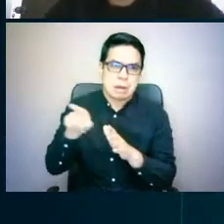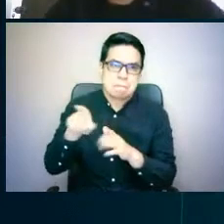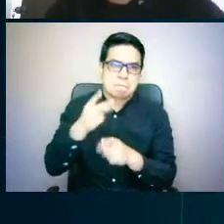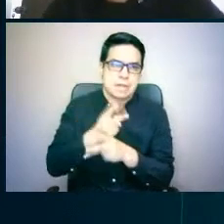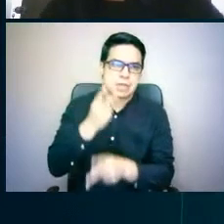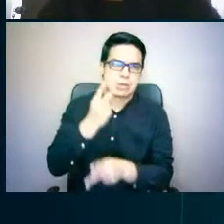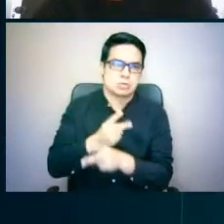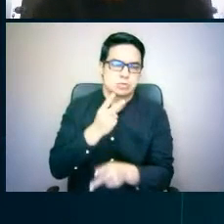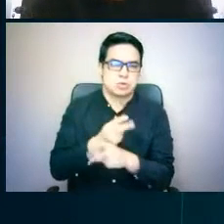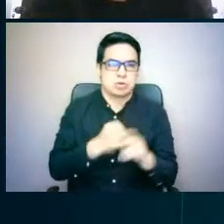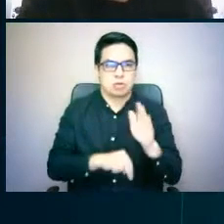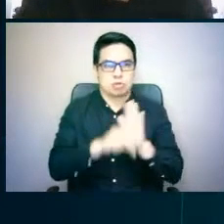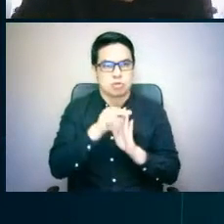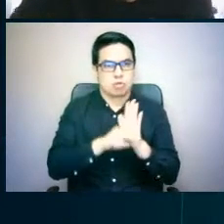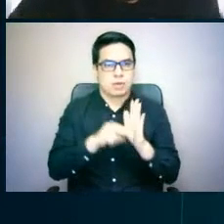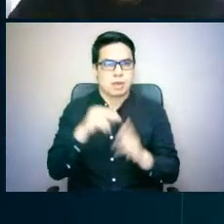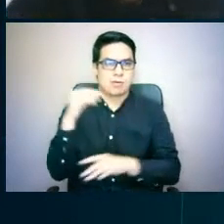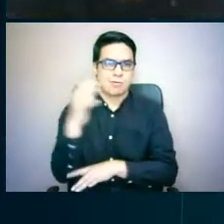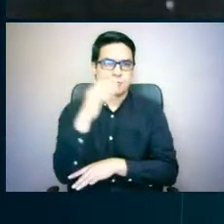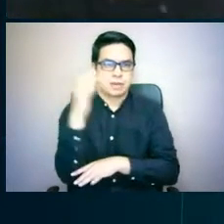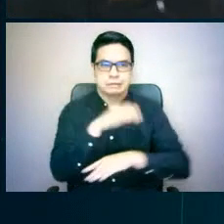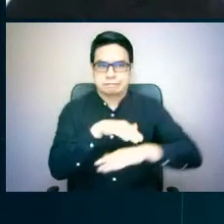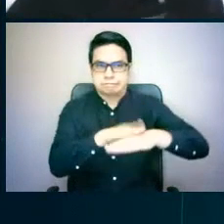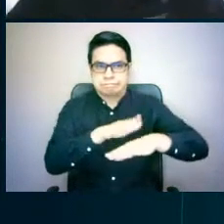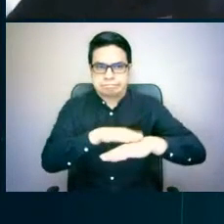y tienen que hacerse